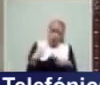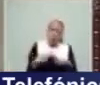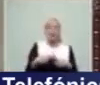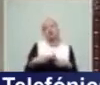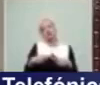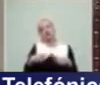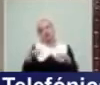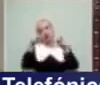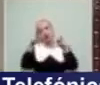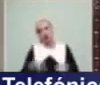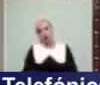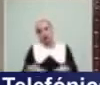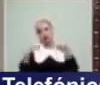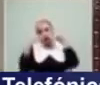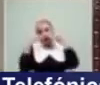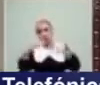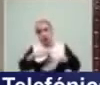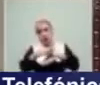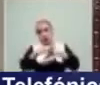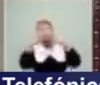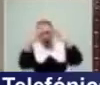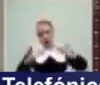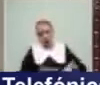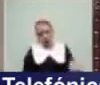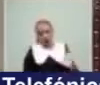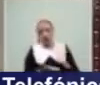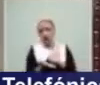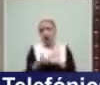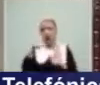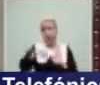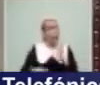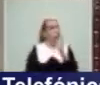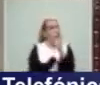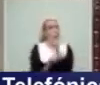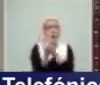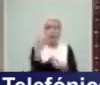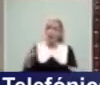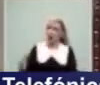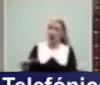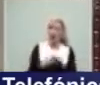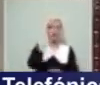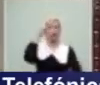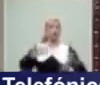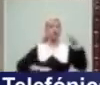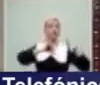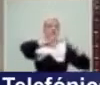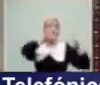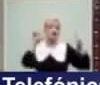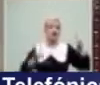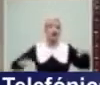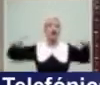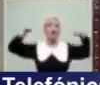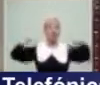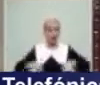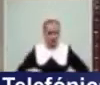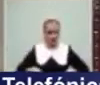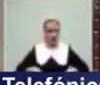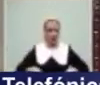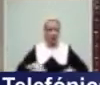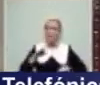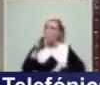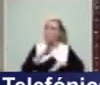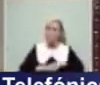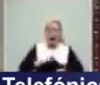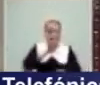porque hemos trabajado para ello desde que inicié como presidente de la Corte, es que ya no hay estas mafias internas